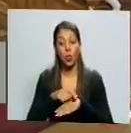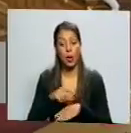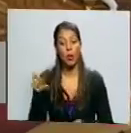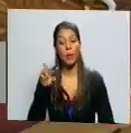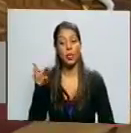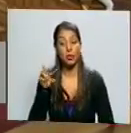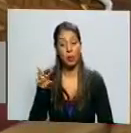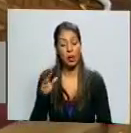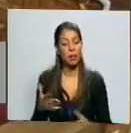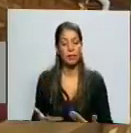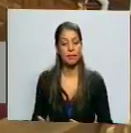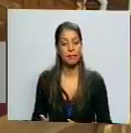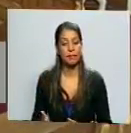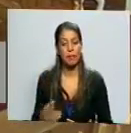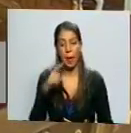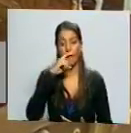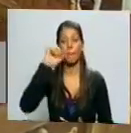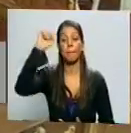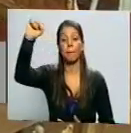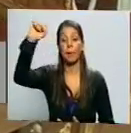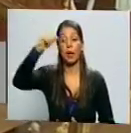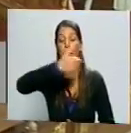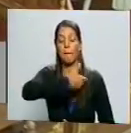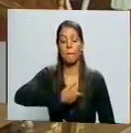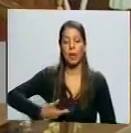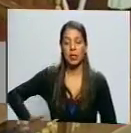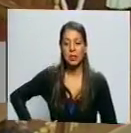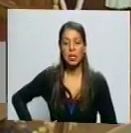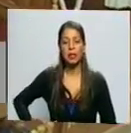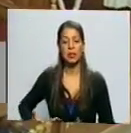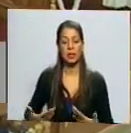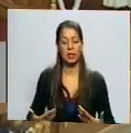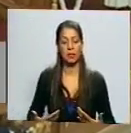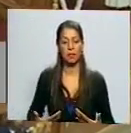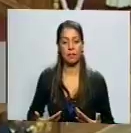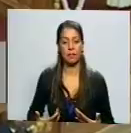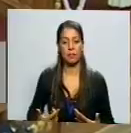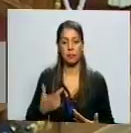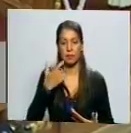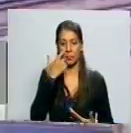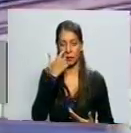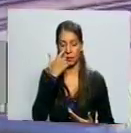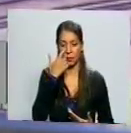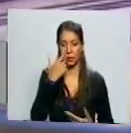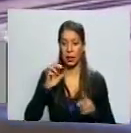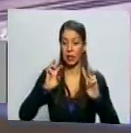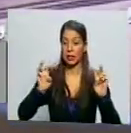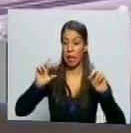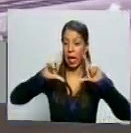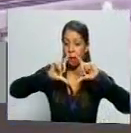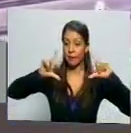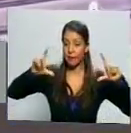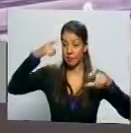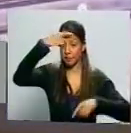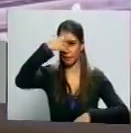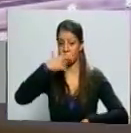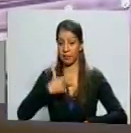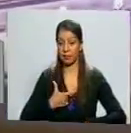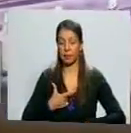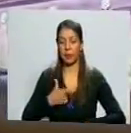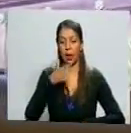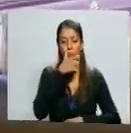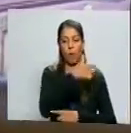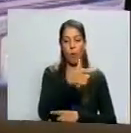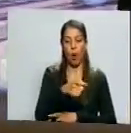revolucionario? Bueno, el compañero presidente Nicolás Maduro, no en vano, ha recibido el título de protector del